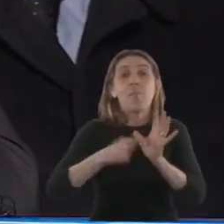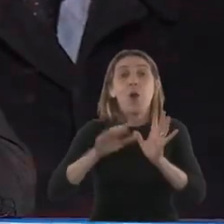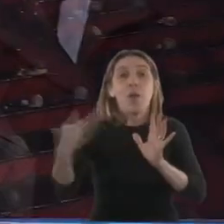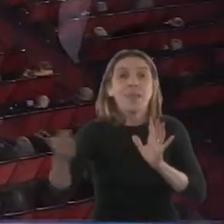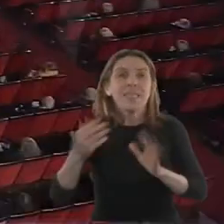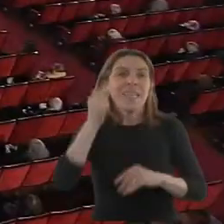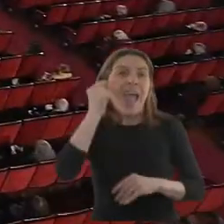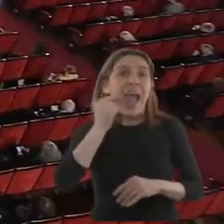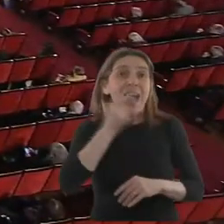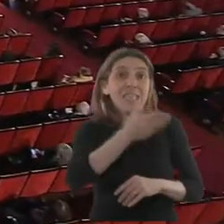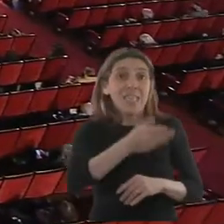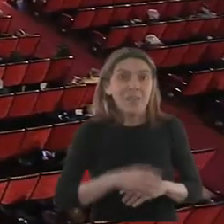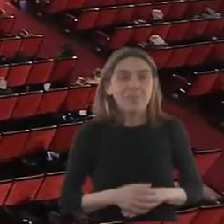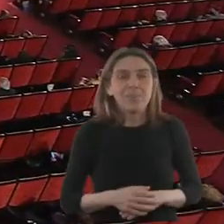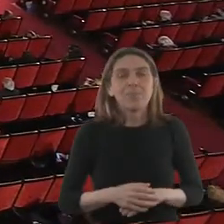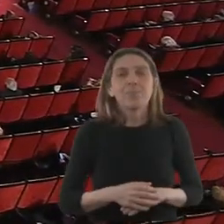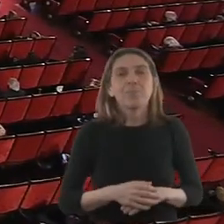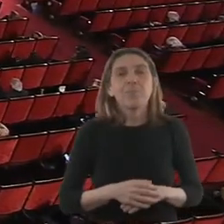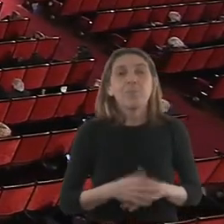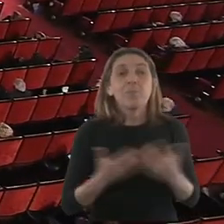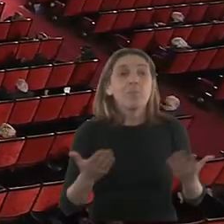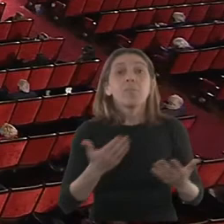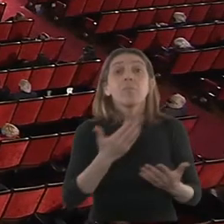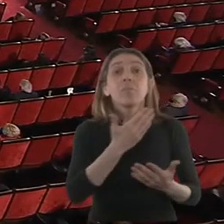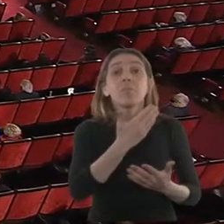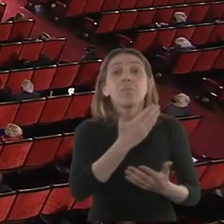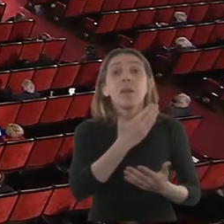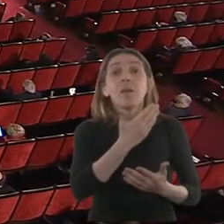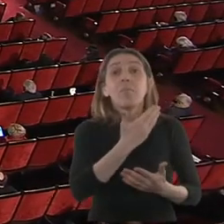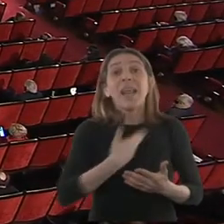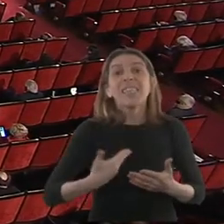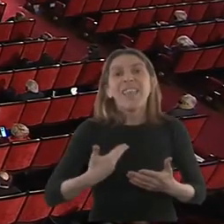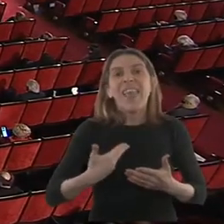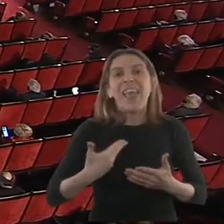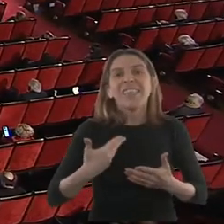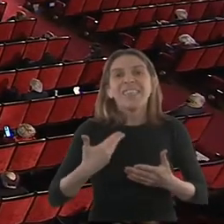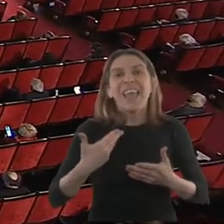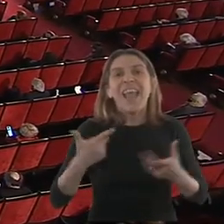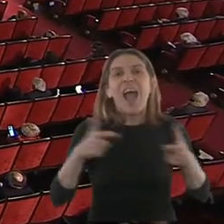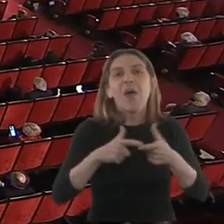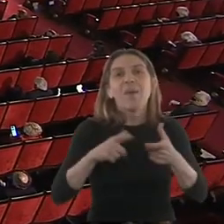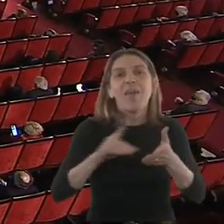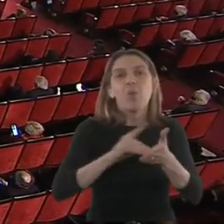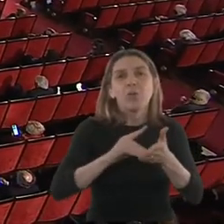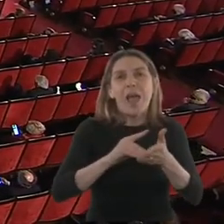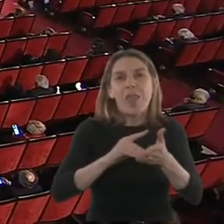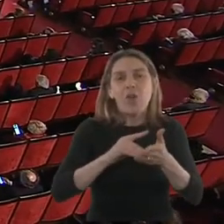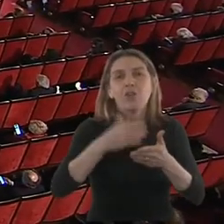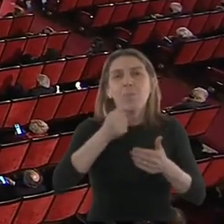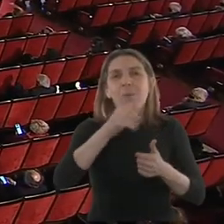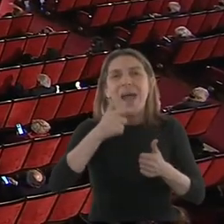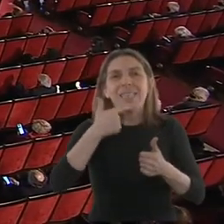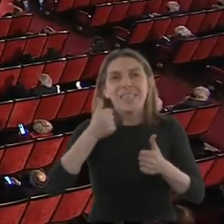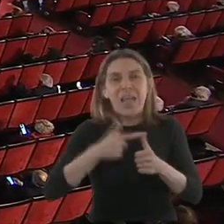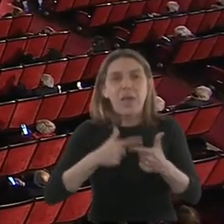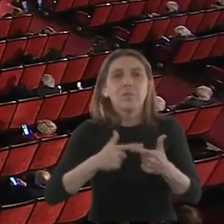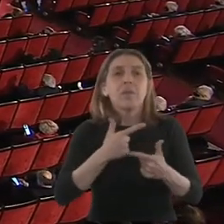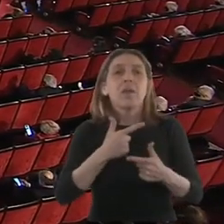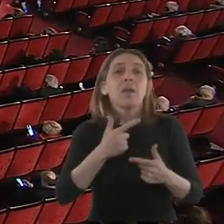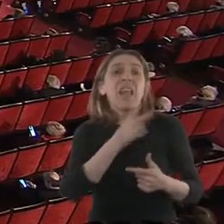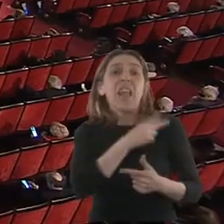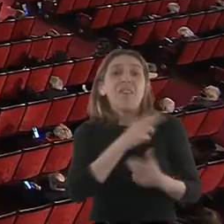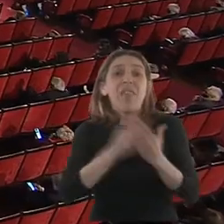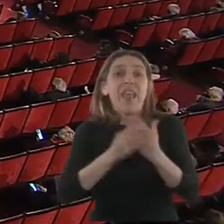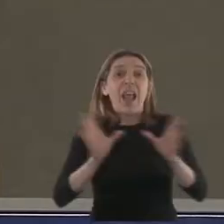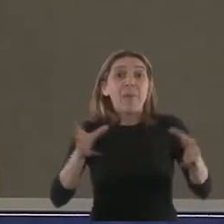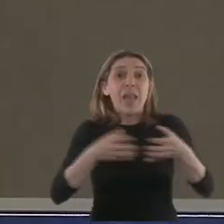Axel Kicillof. Señor Presidente de la Cámara de Diputados, Sergio Massa. Señor Jefe de Gabinete, Santiago